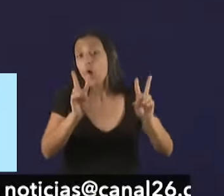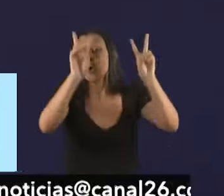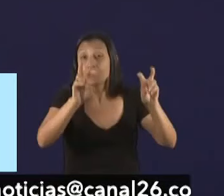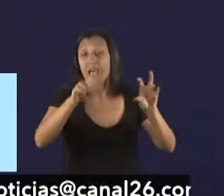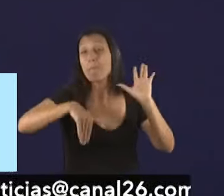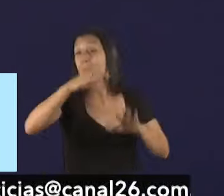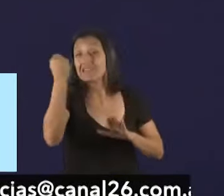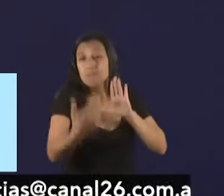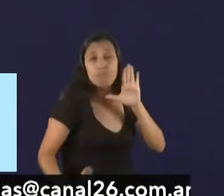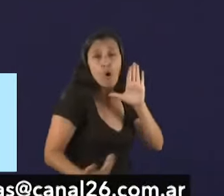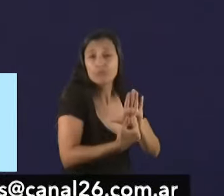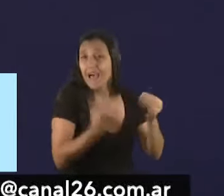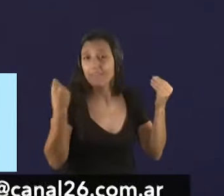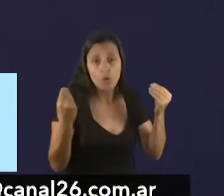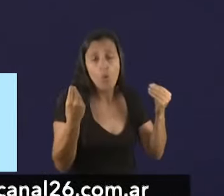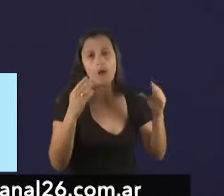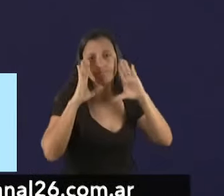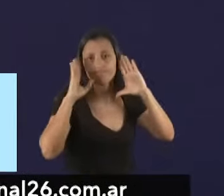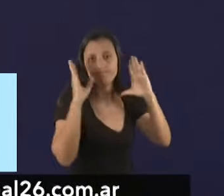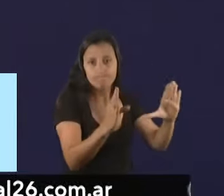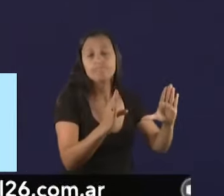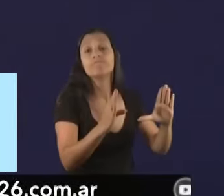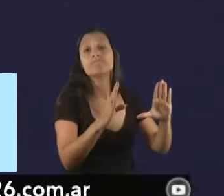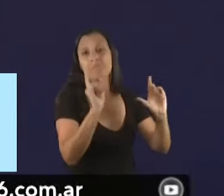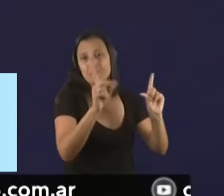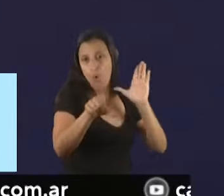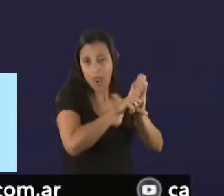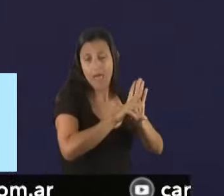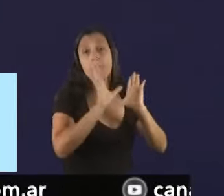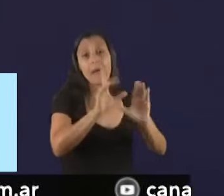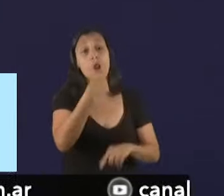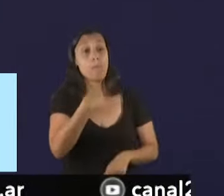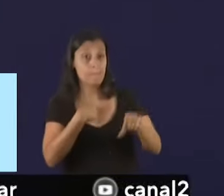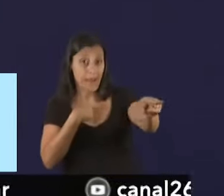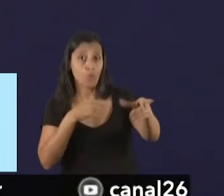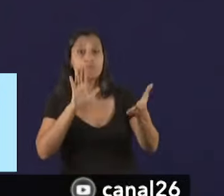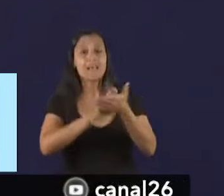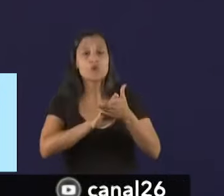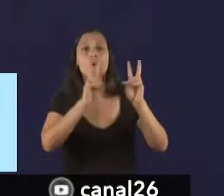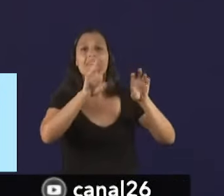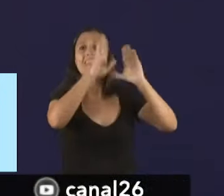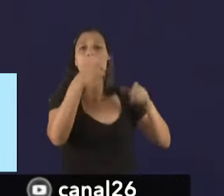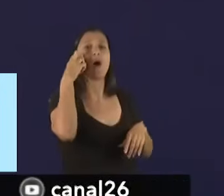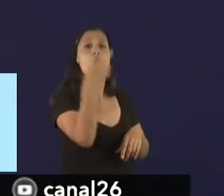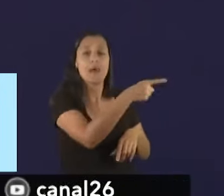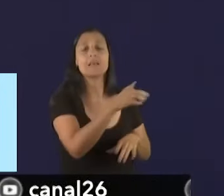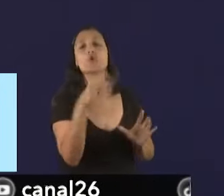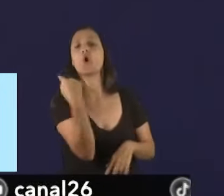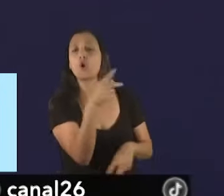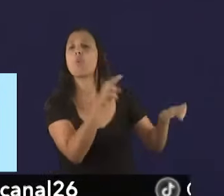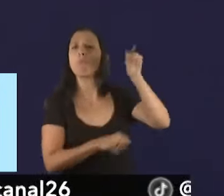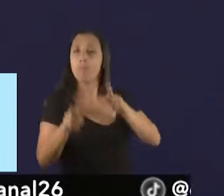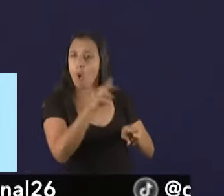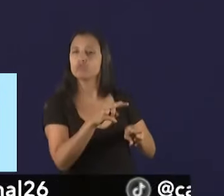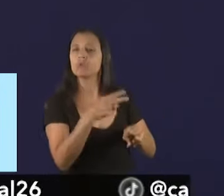tema más más importante eh y en cuanto puntualmente a la pregunta el trámite legislativo tenemos intención de que